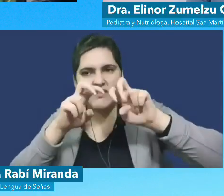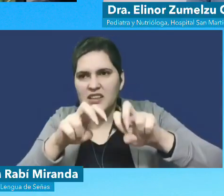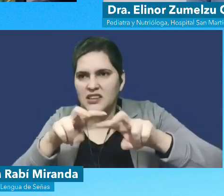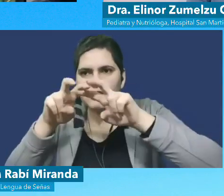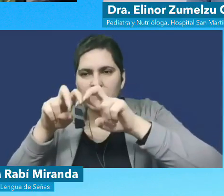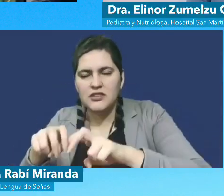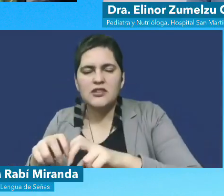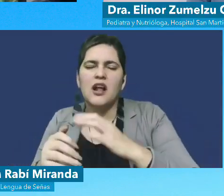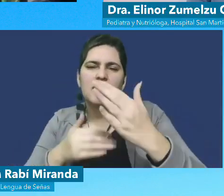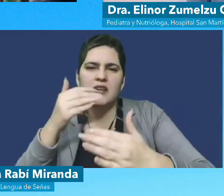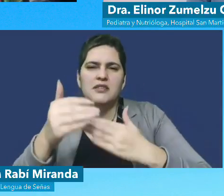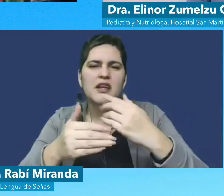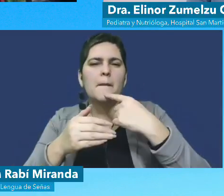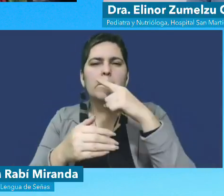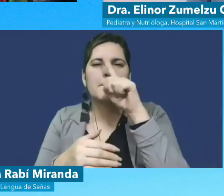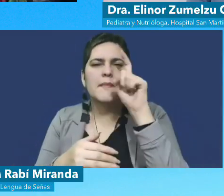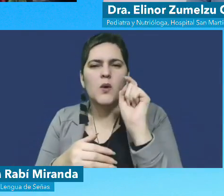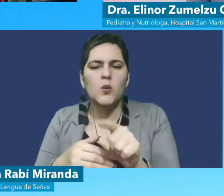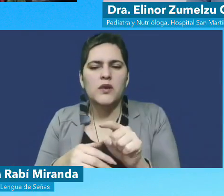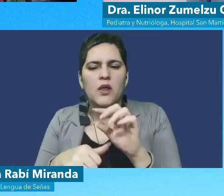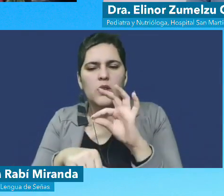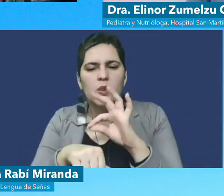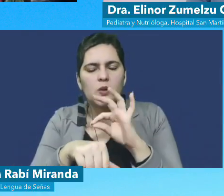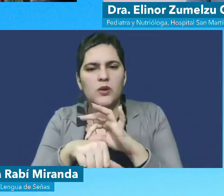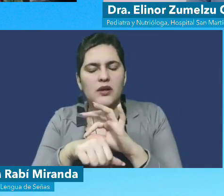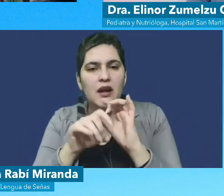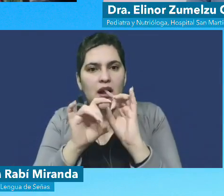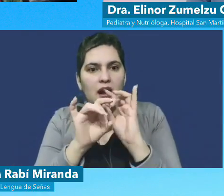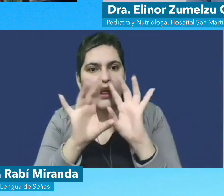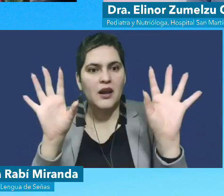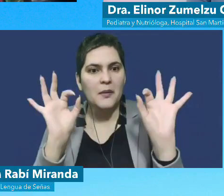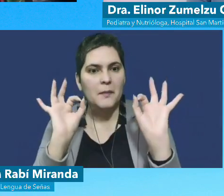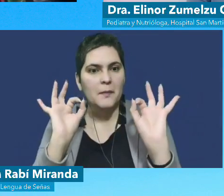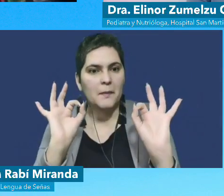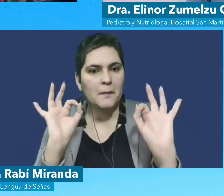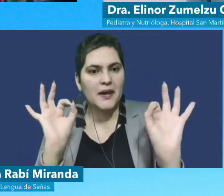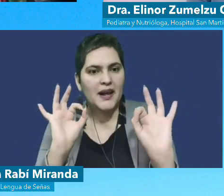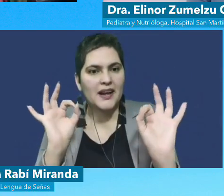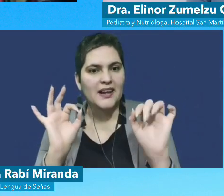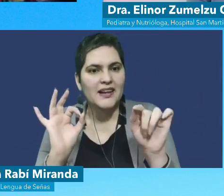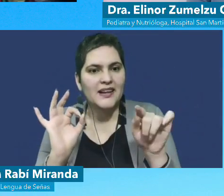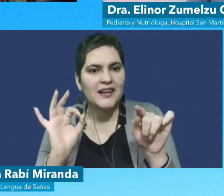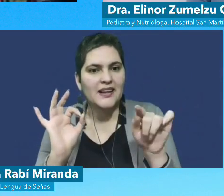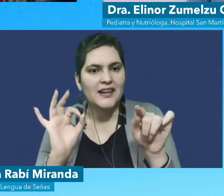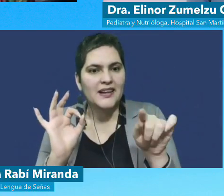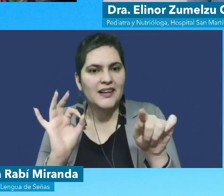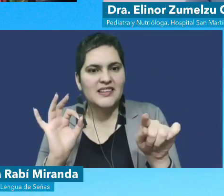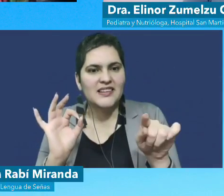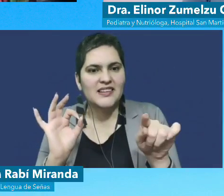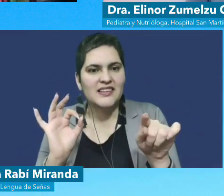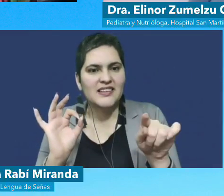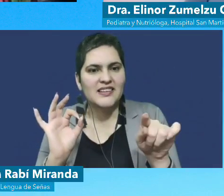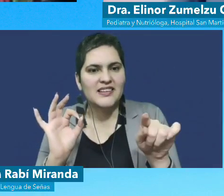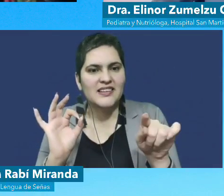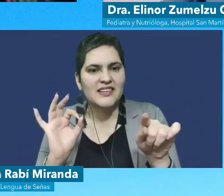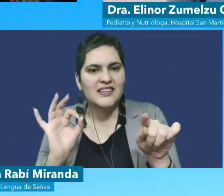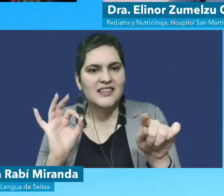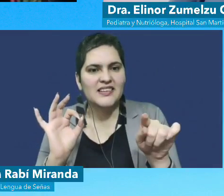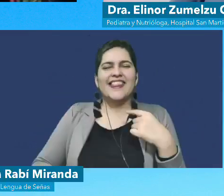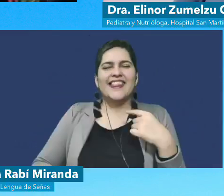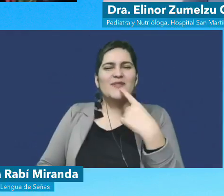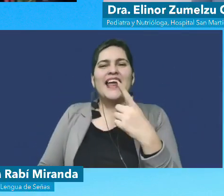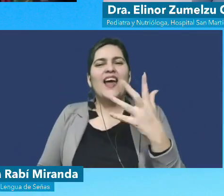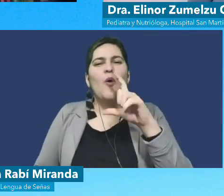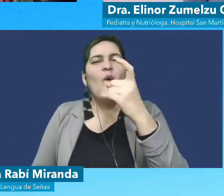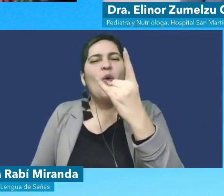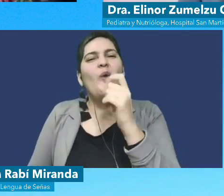preguntas. Doctora, vamos a aclarar, hay personas que nos están viendo desde el extranjero, preguntan qué es la guata. La guata es la panza, la barriga. La barriga,